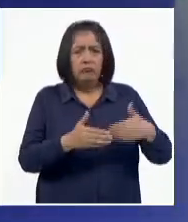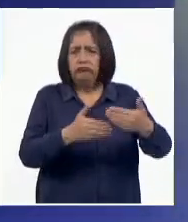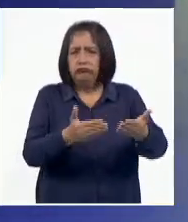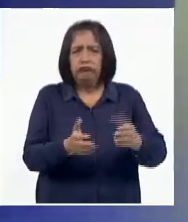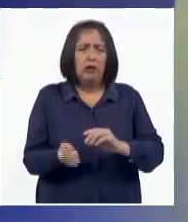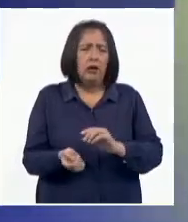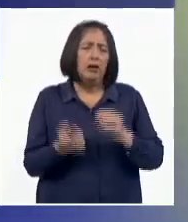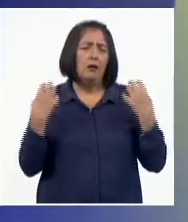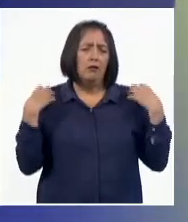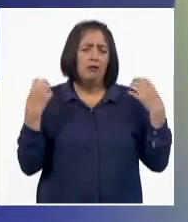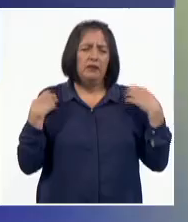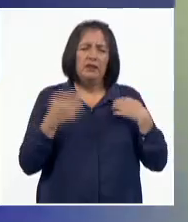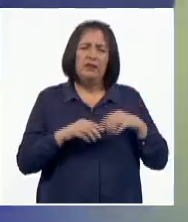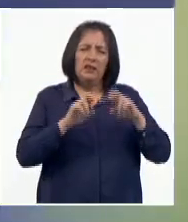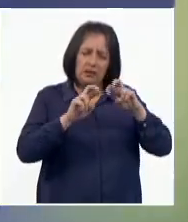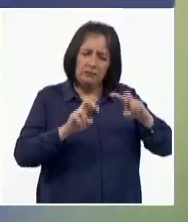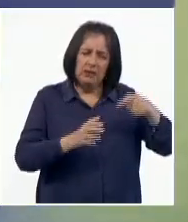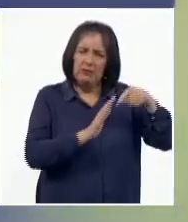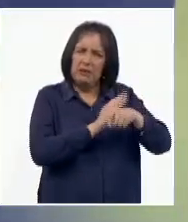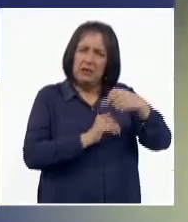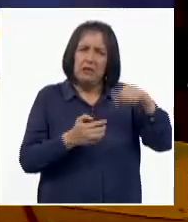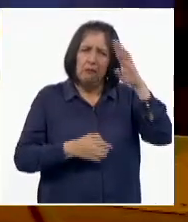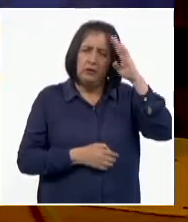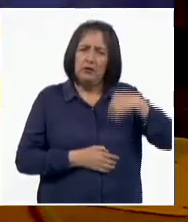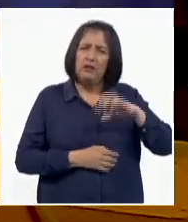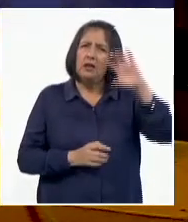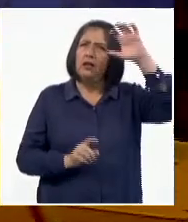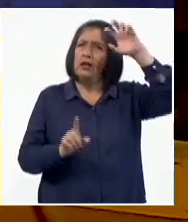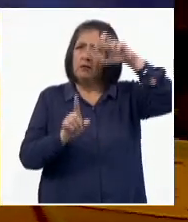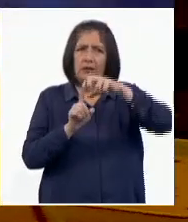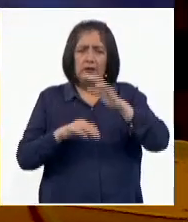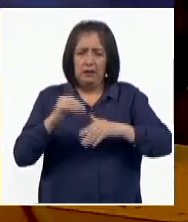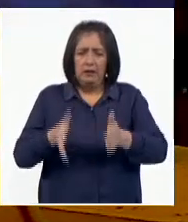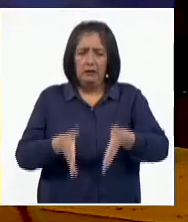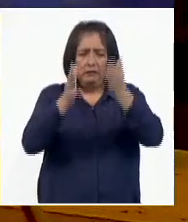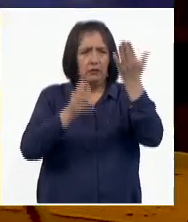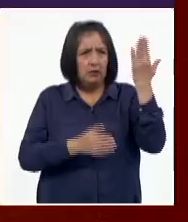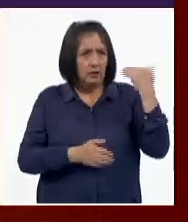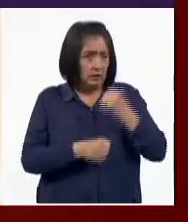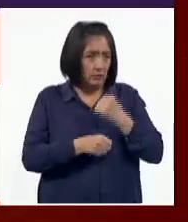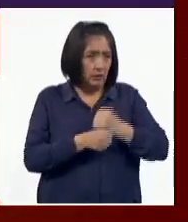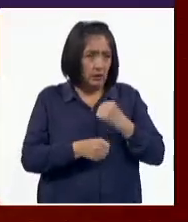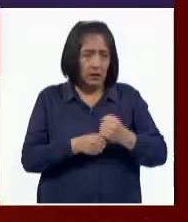División de Homicidios de la Policía y se espera la revisión de las cámaras de seguridad del edificio donde trabajaba y que